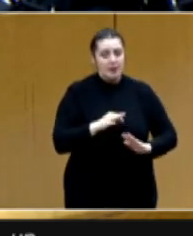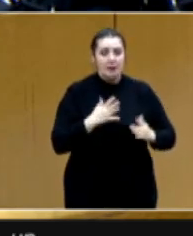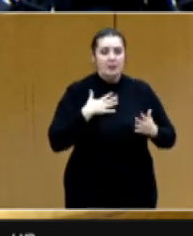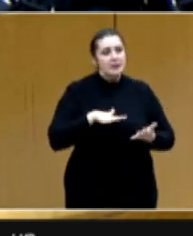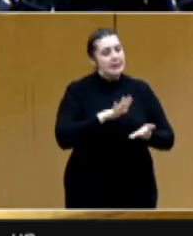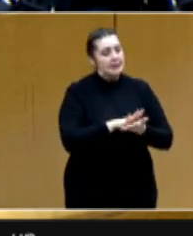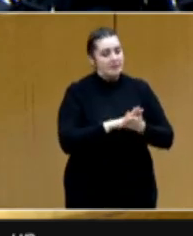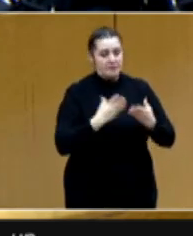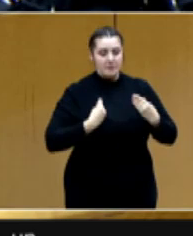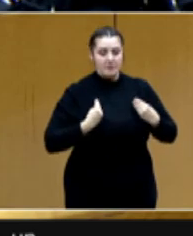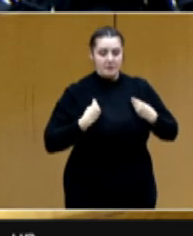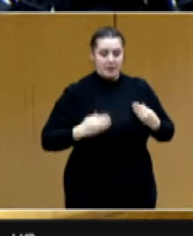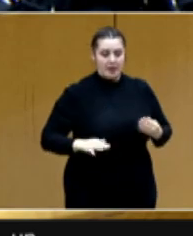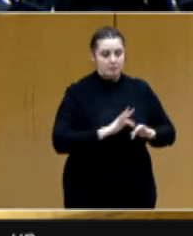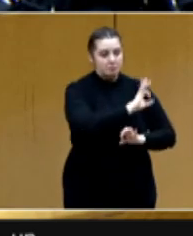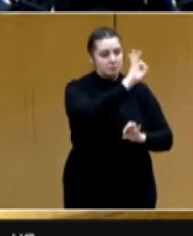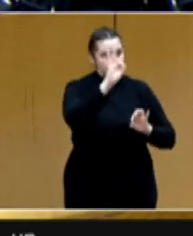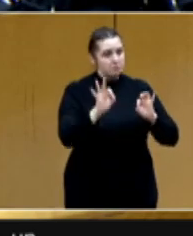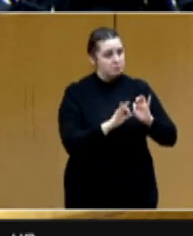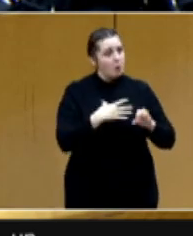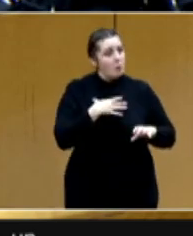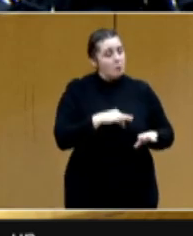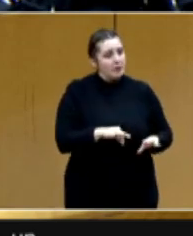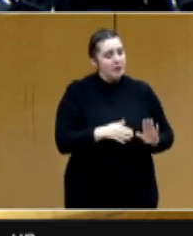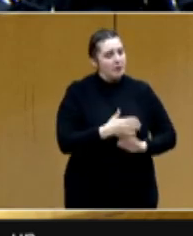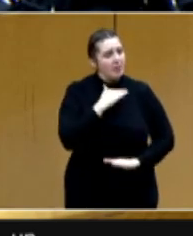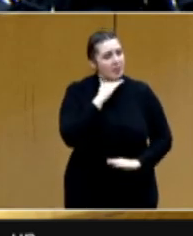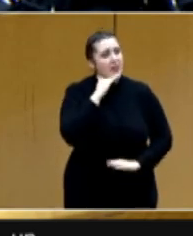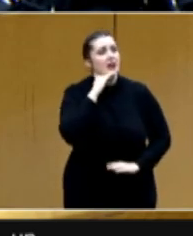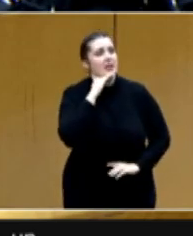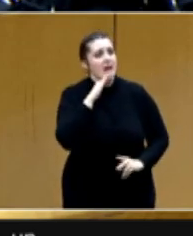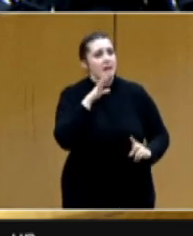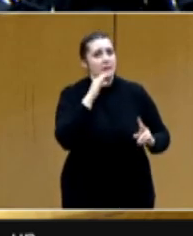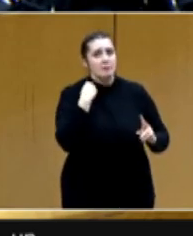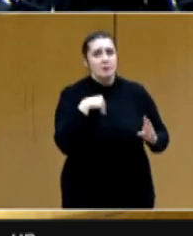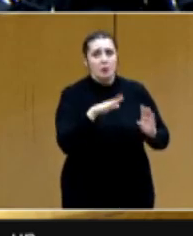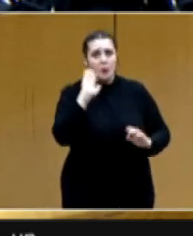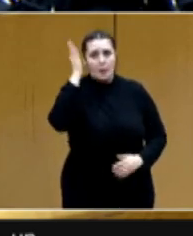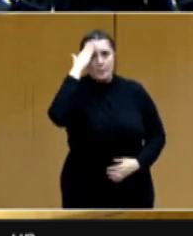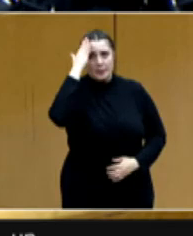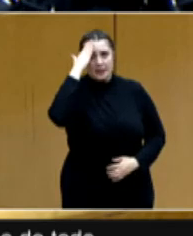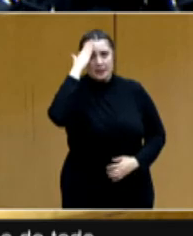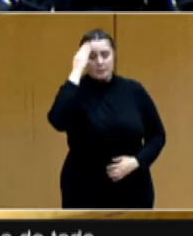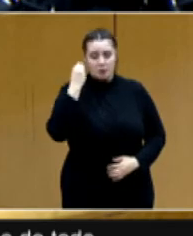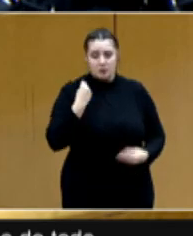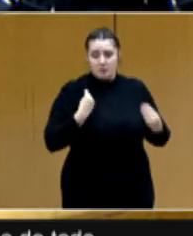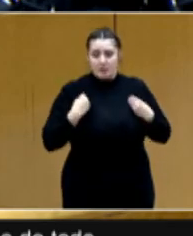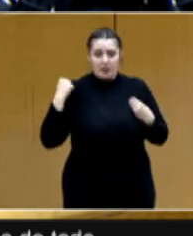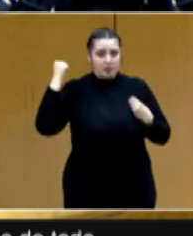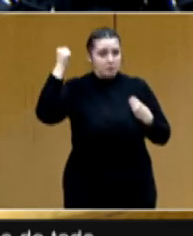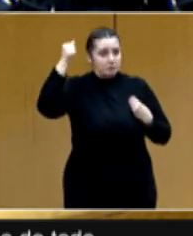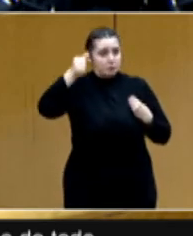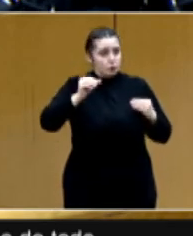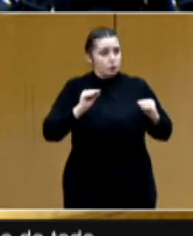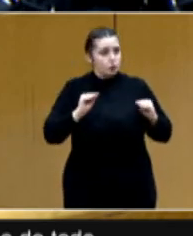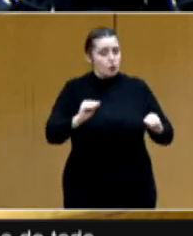de todo su vital con dignidad y en coherencia Con los principios que hayan Regido toda su trayectoria personal familiar